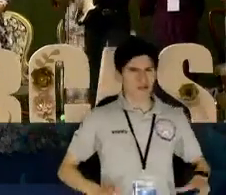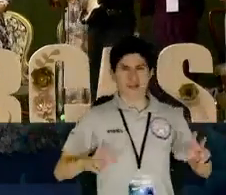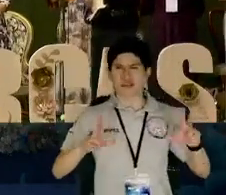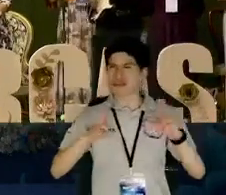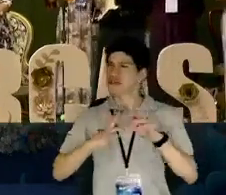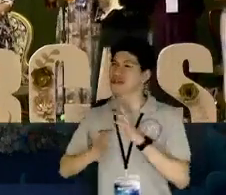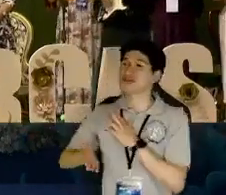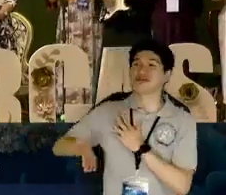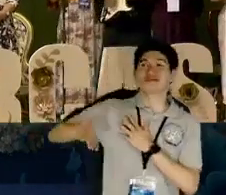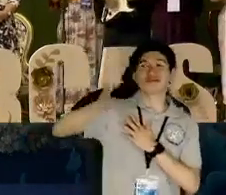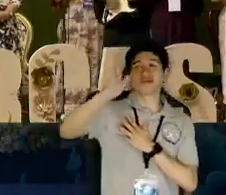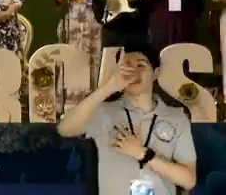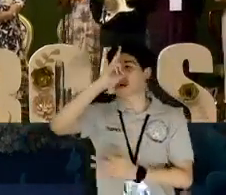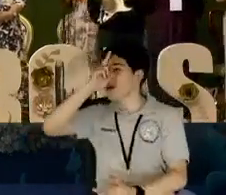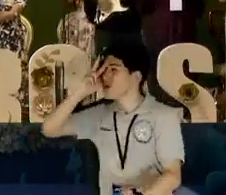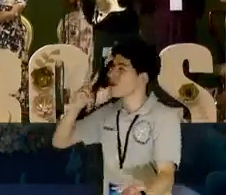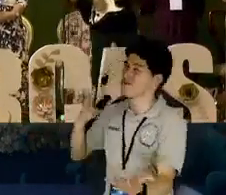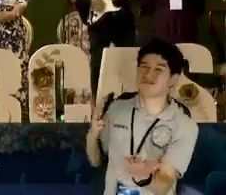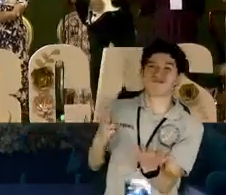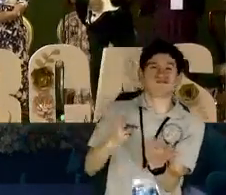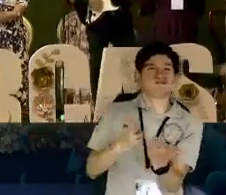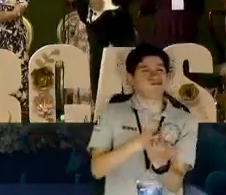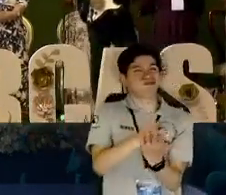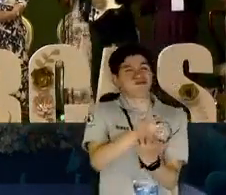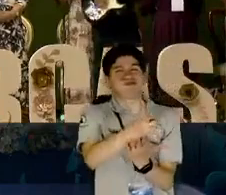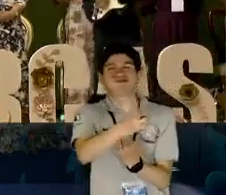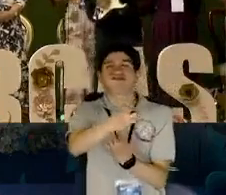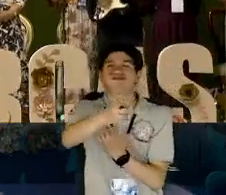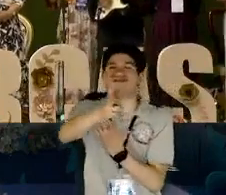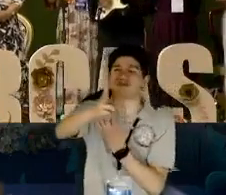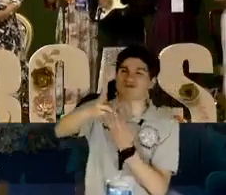dígale en esta tarde, dígale en esta tarde,